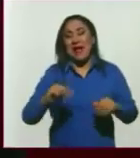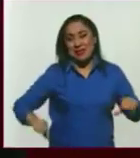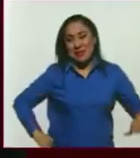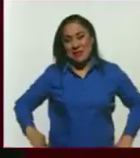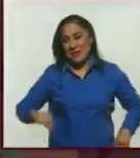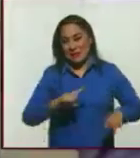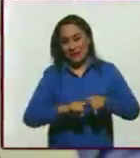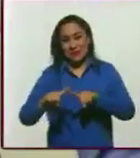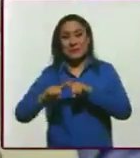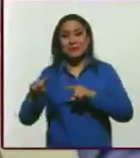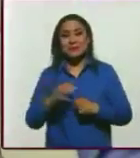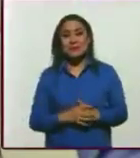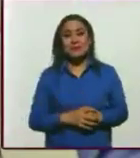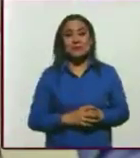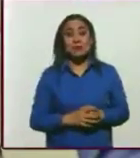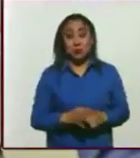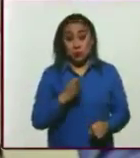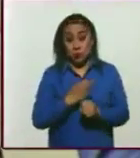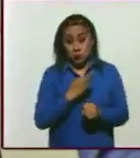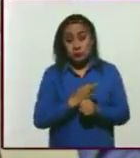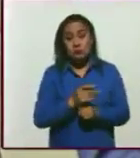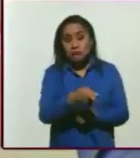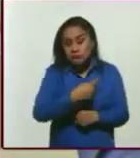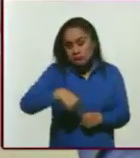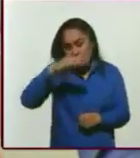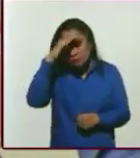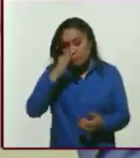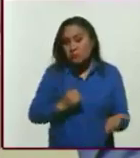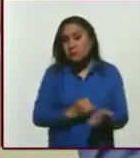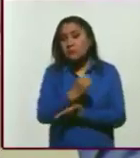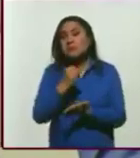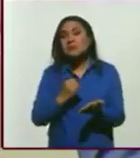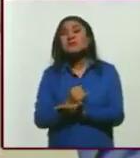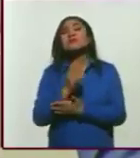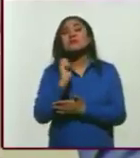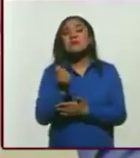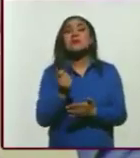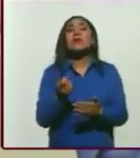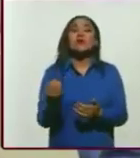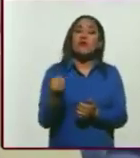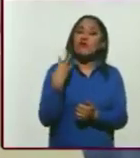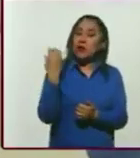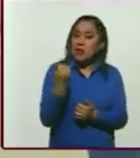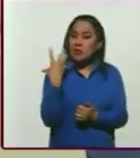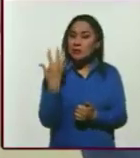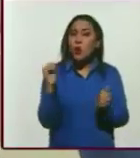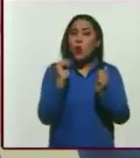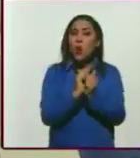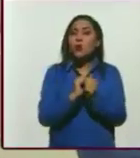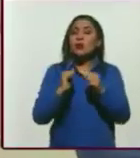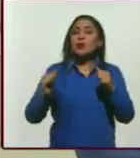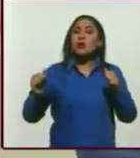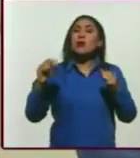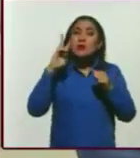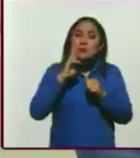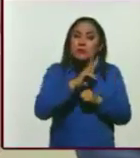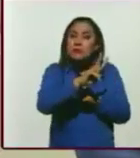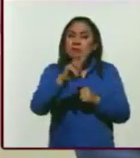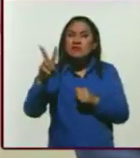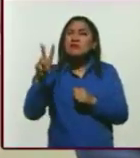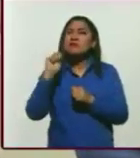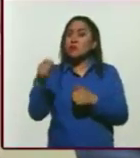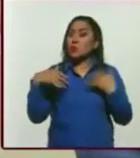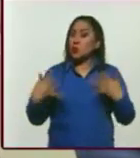actividad. Por lo tanto, nosotros hemos decidido hacer una especie de conferencia-concierto en donde hablemos del